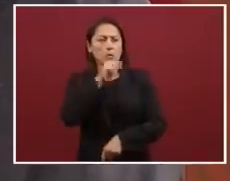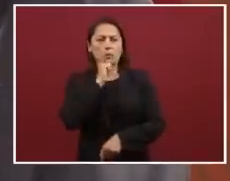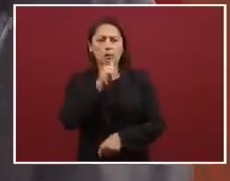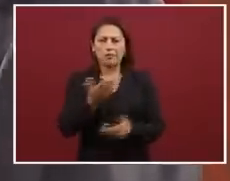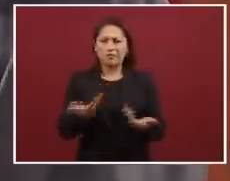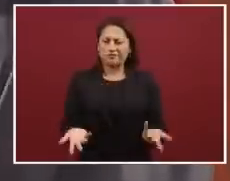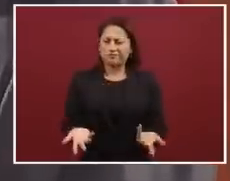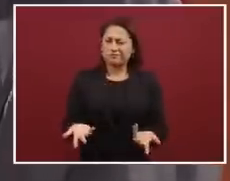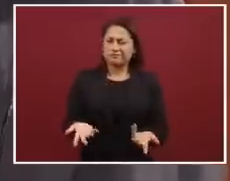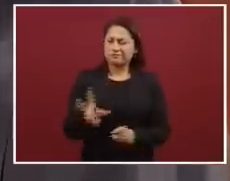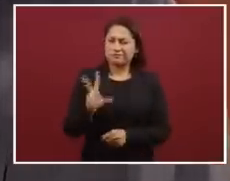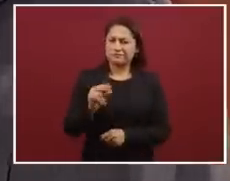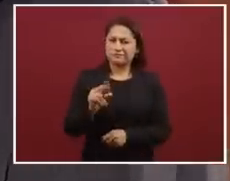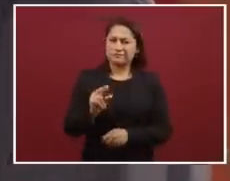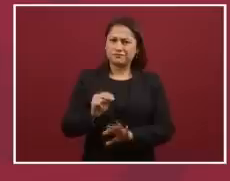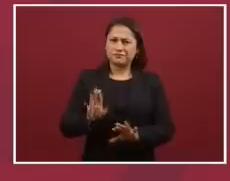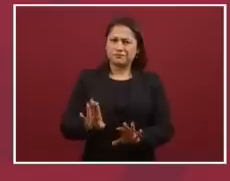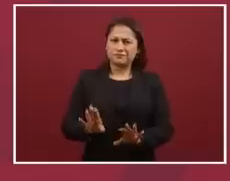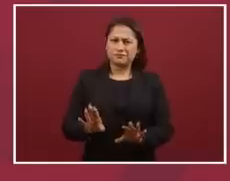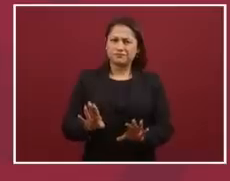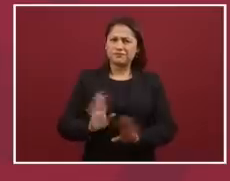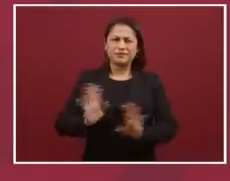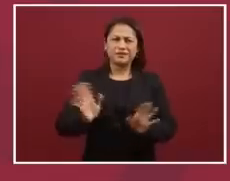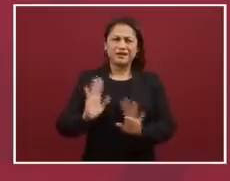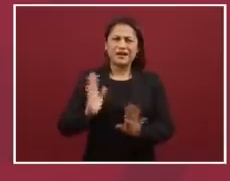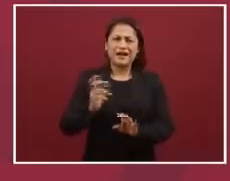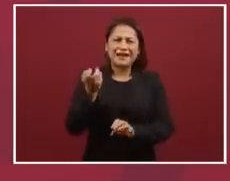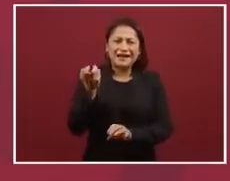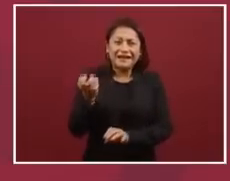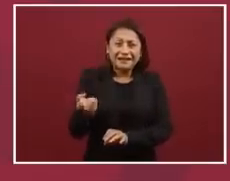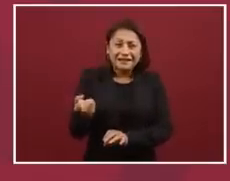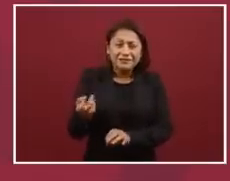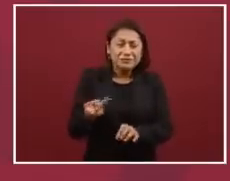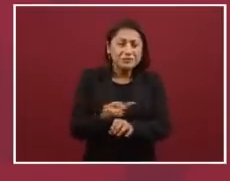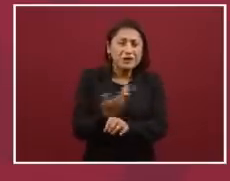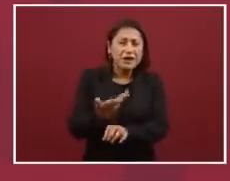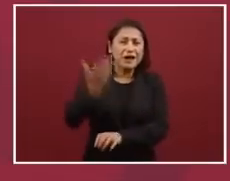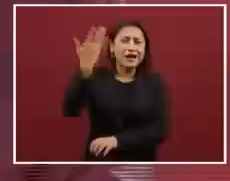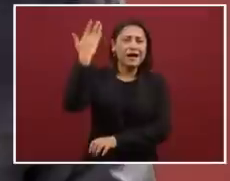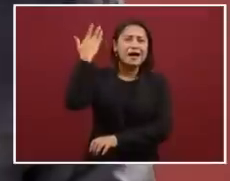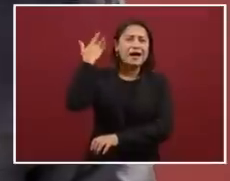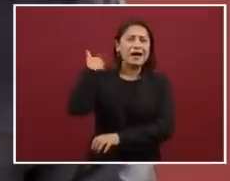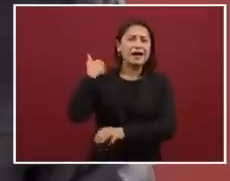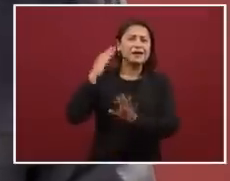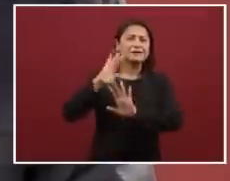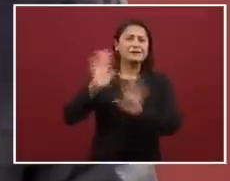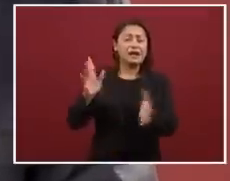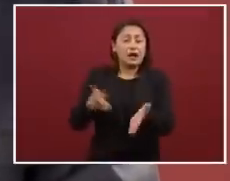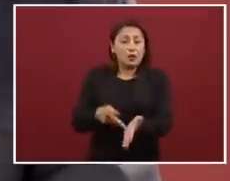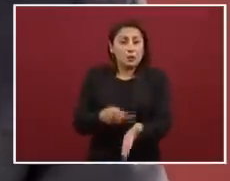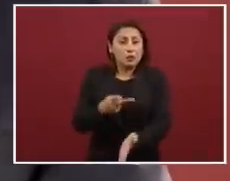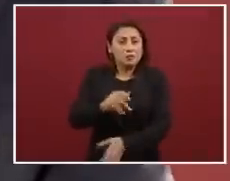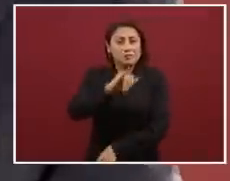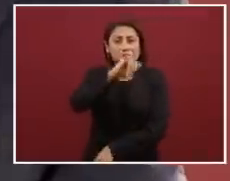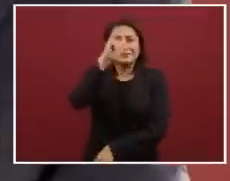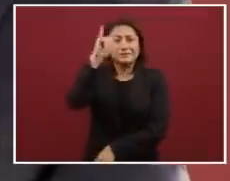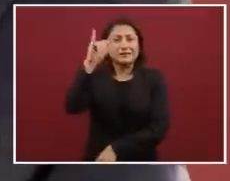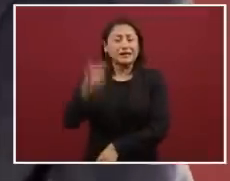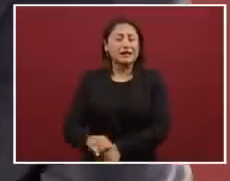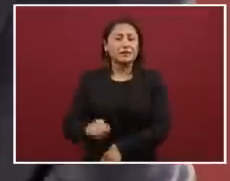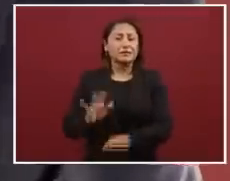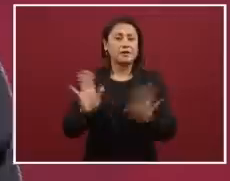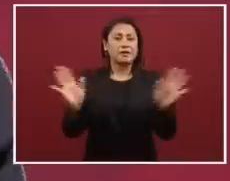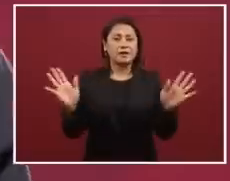No, ya eso pasó, eso nunca más va a suceder, hasta en el peor de